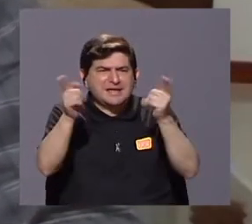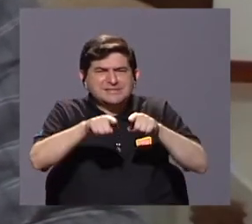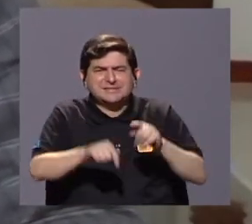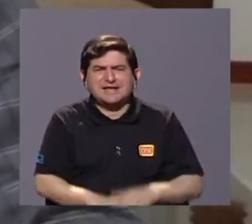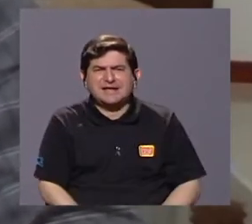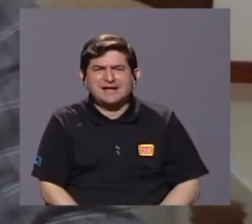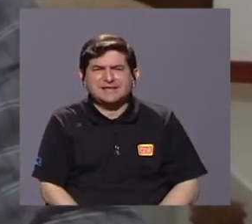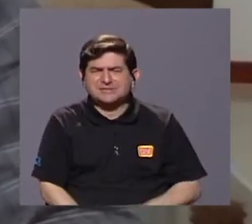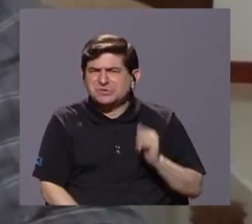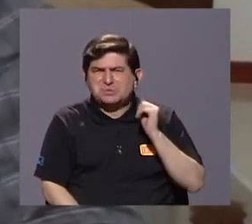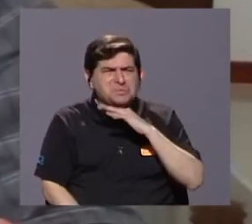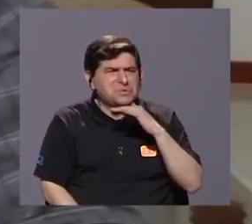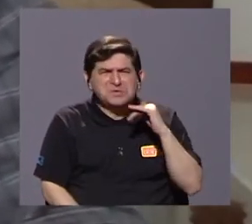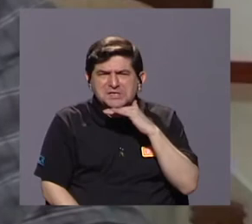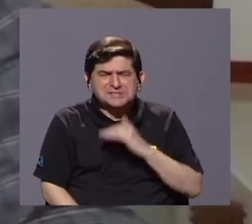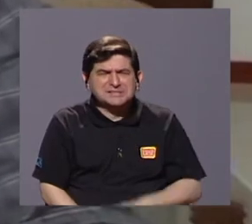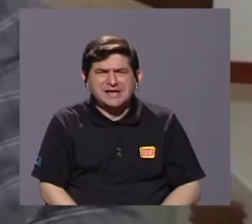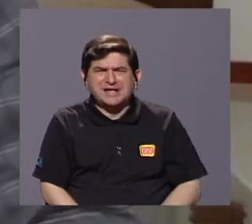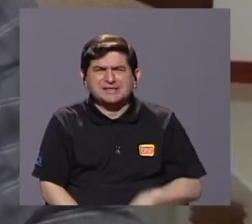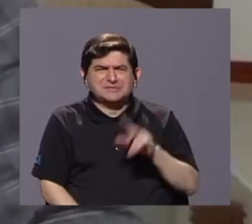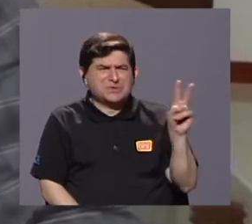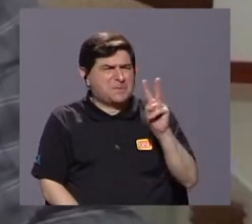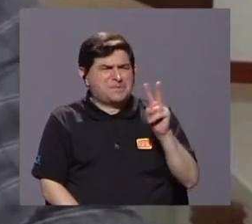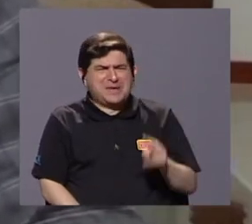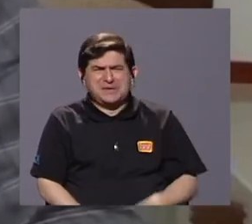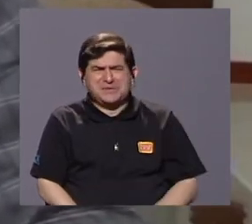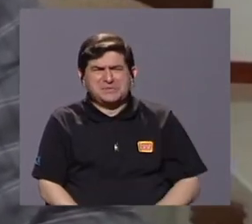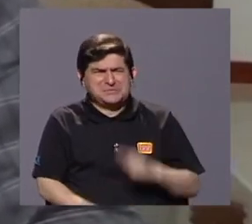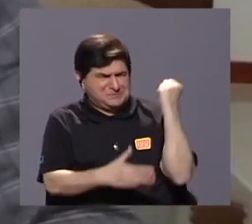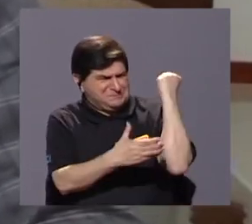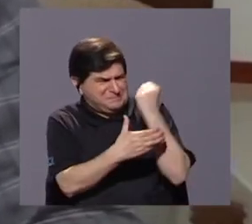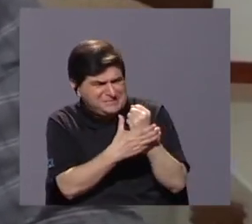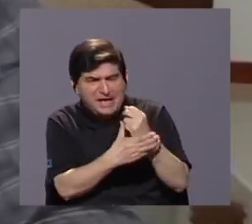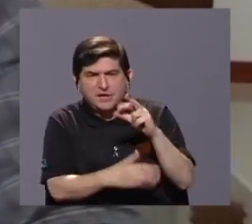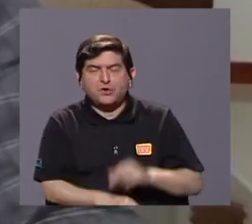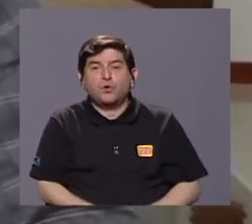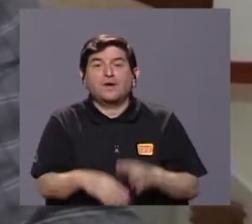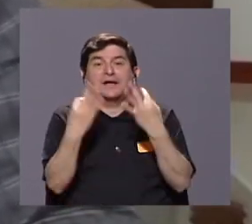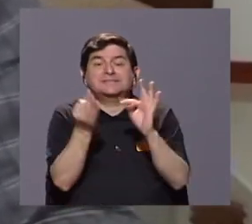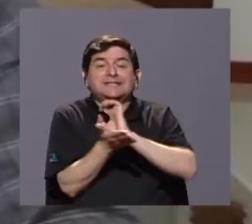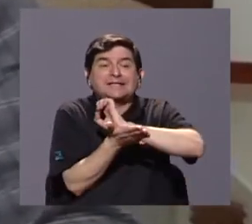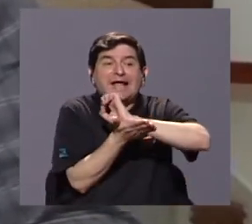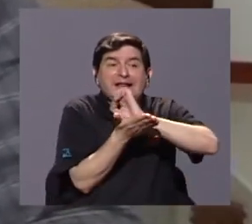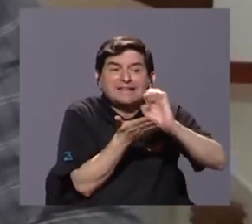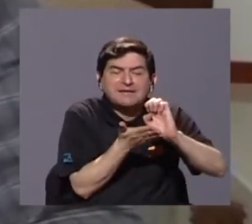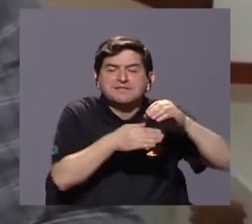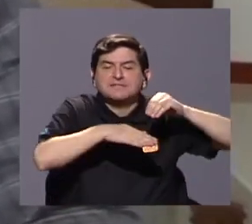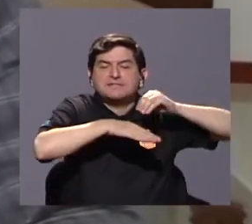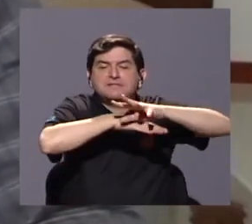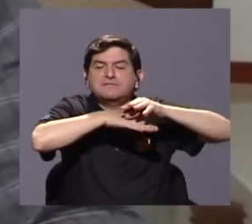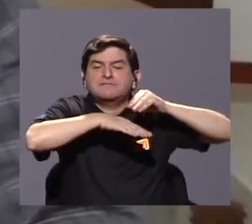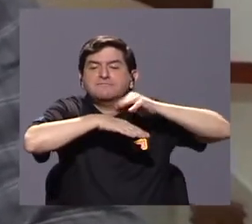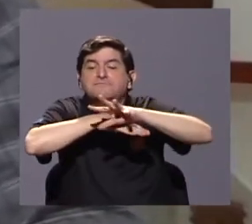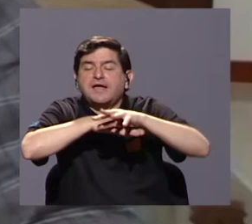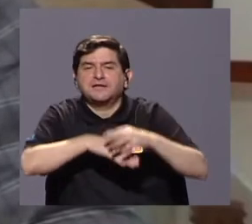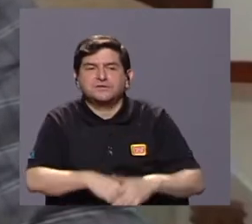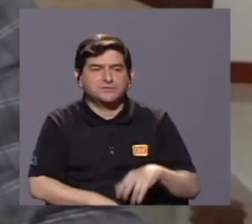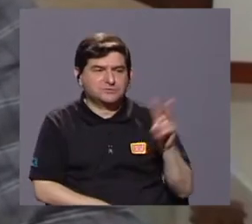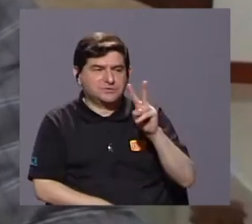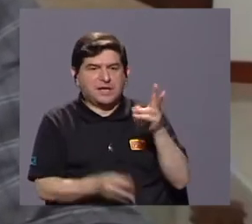cosa muy rara. Matar un virus cuesta mucho. Lo que hay que hacer es evitar los efectos del